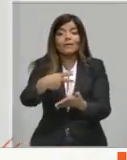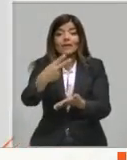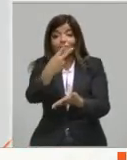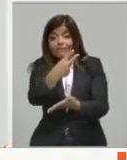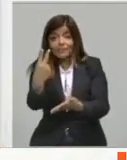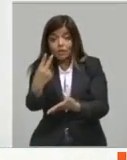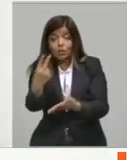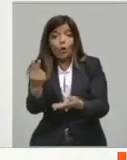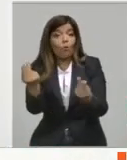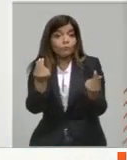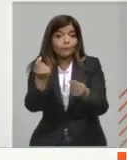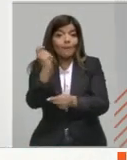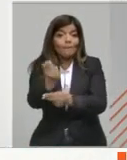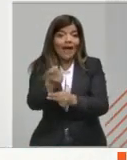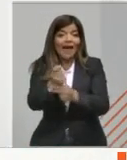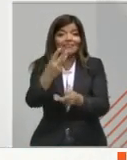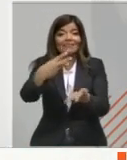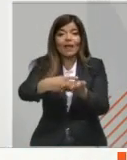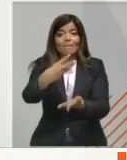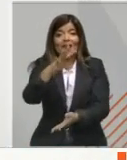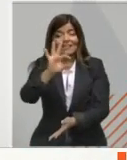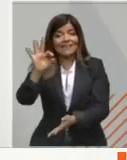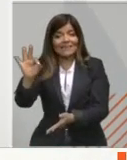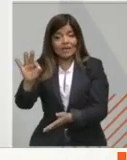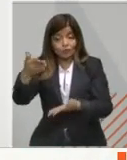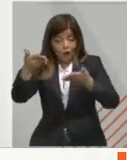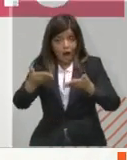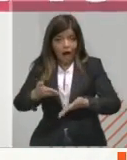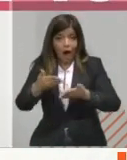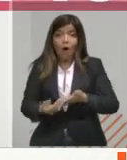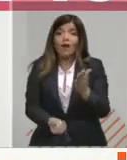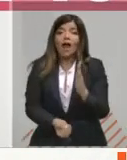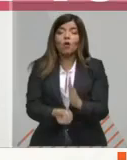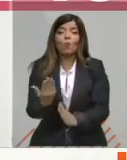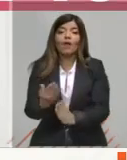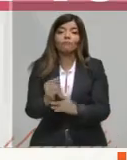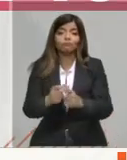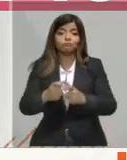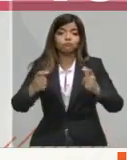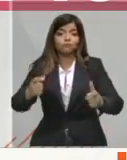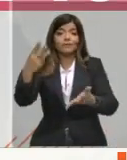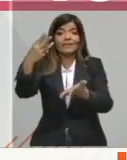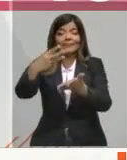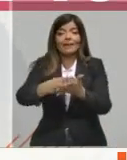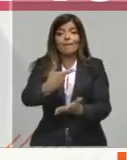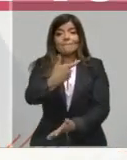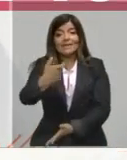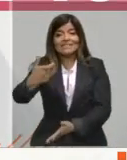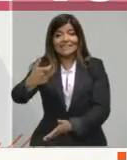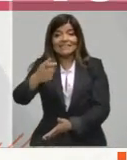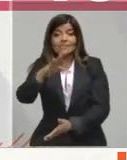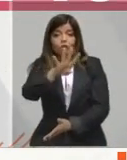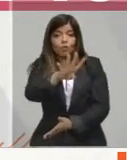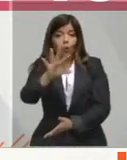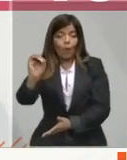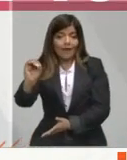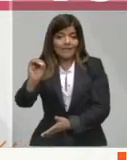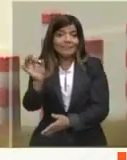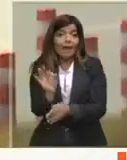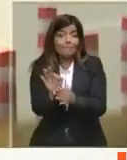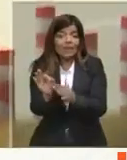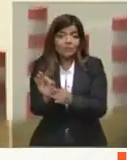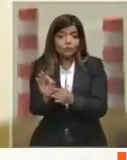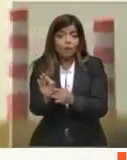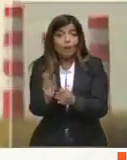de 3.500 pesos. Si lo adaptamos a la nueva tarifa, su valor es de 3.740 pesos y en